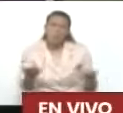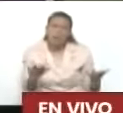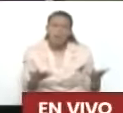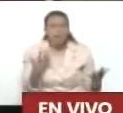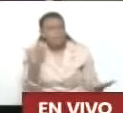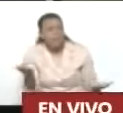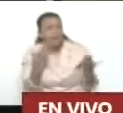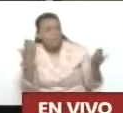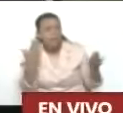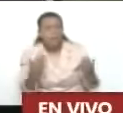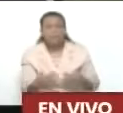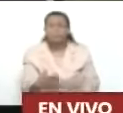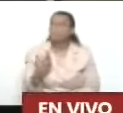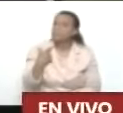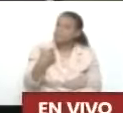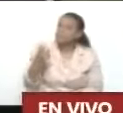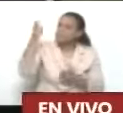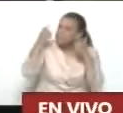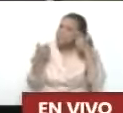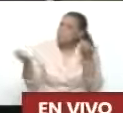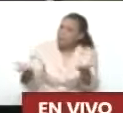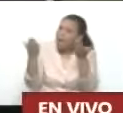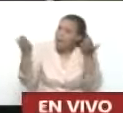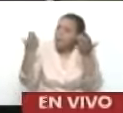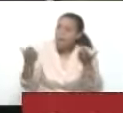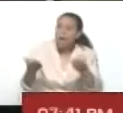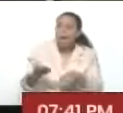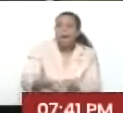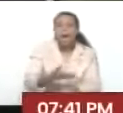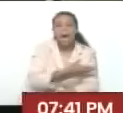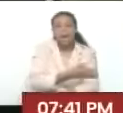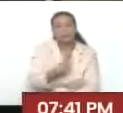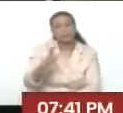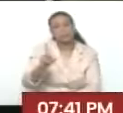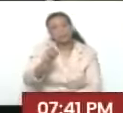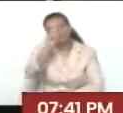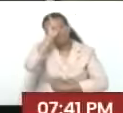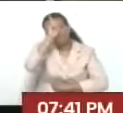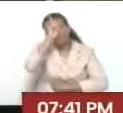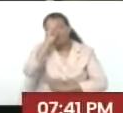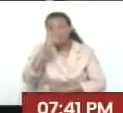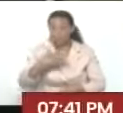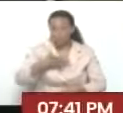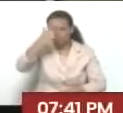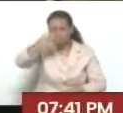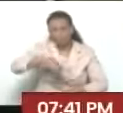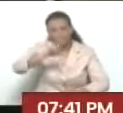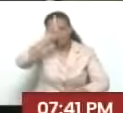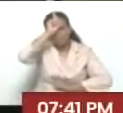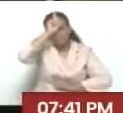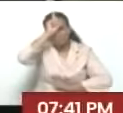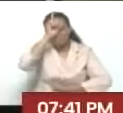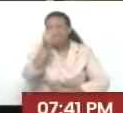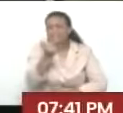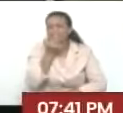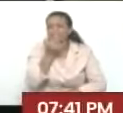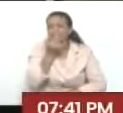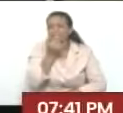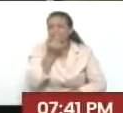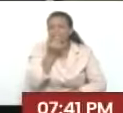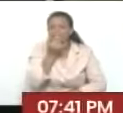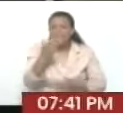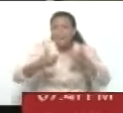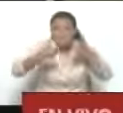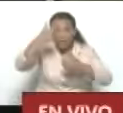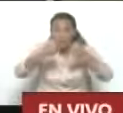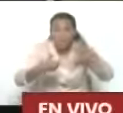más. Y él también en esa charla me dijo, el gran error que cometí fue que el partido